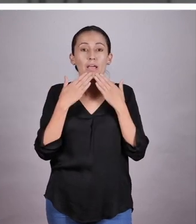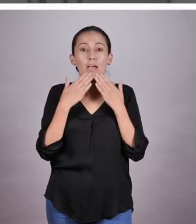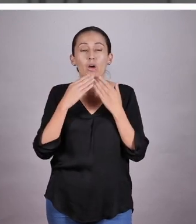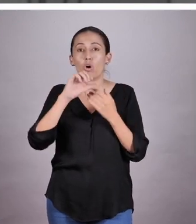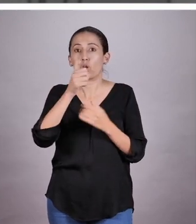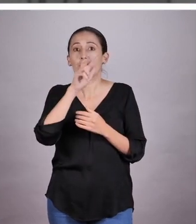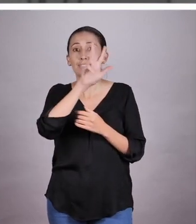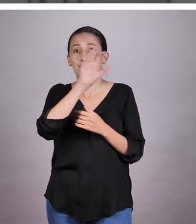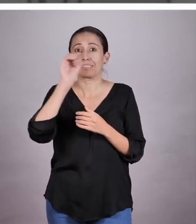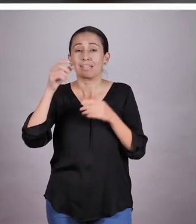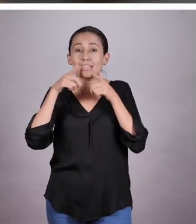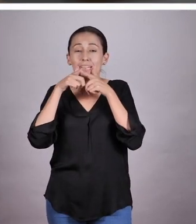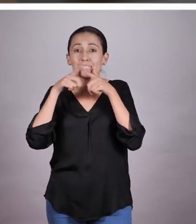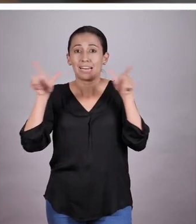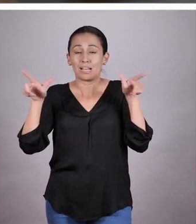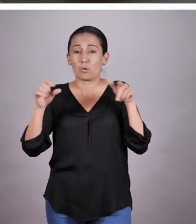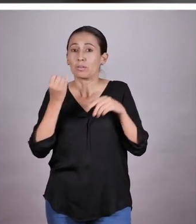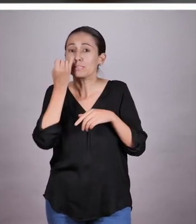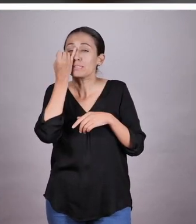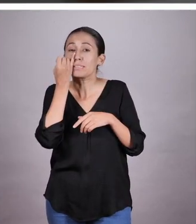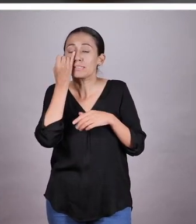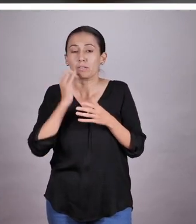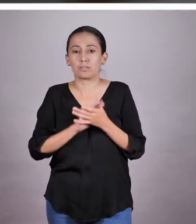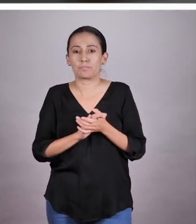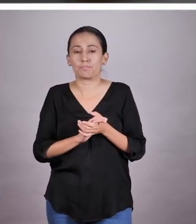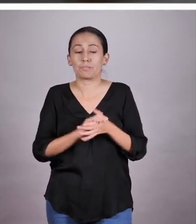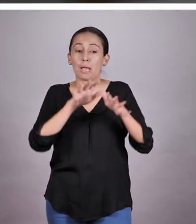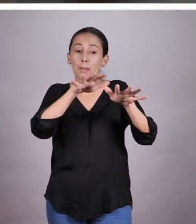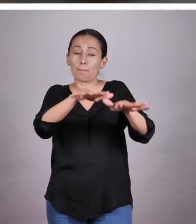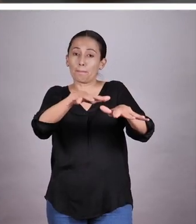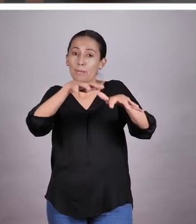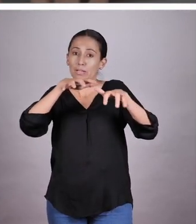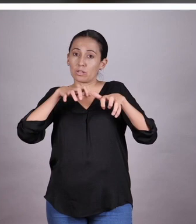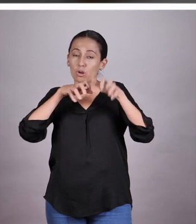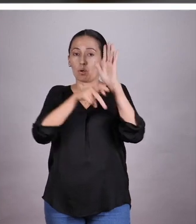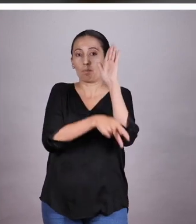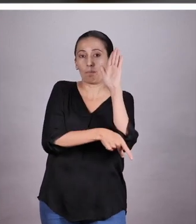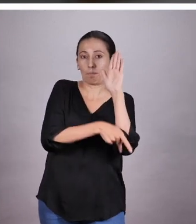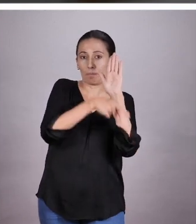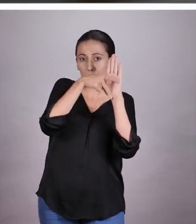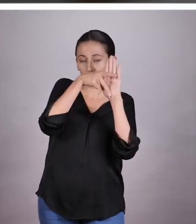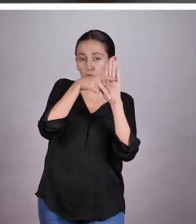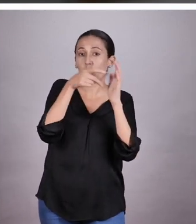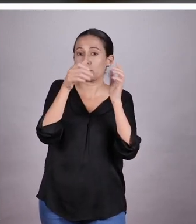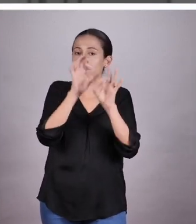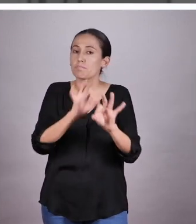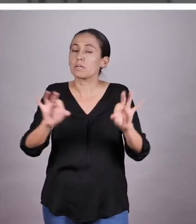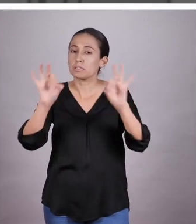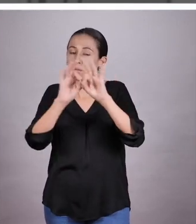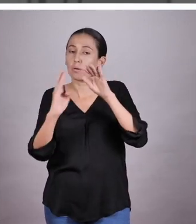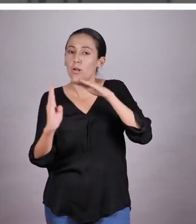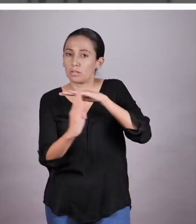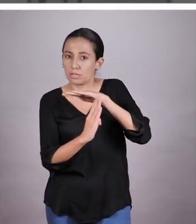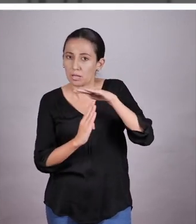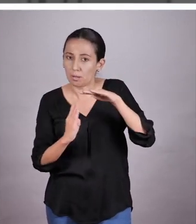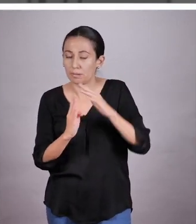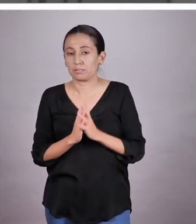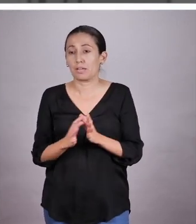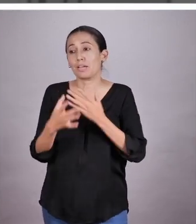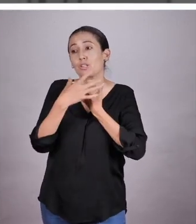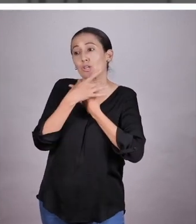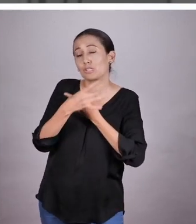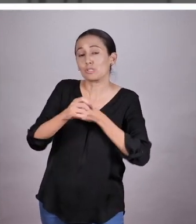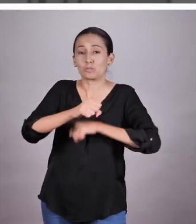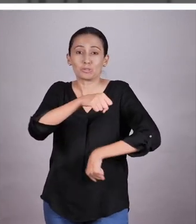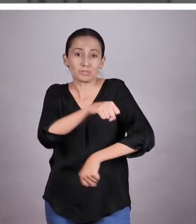lenguas indígenas. El petróleo y la agricultura son las fuentes de ingresos más grandes de nuestros países. Aparte, nos encanta el